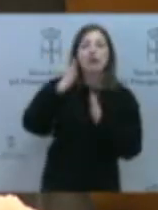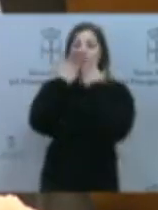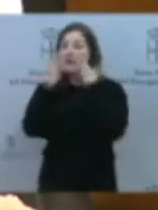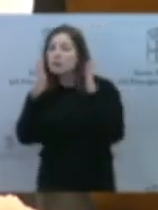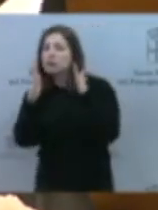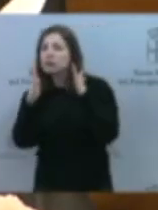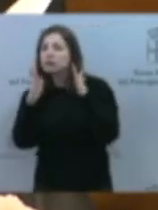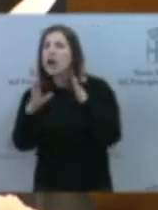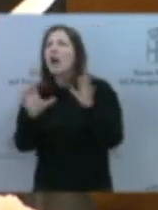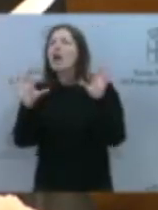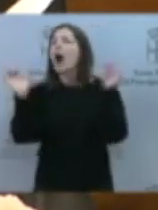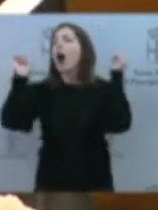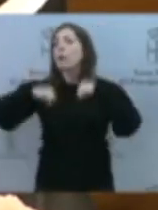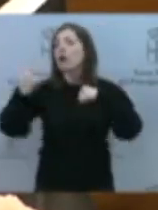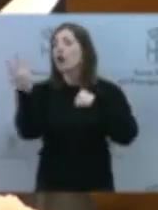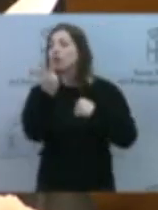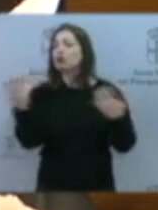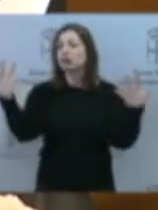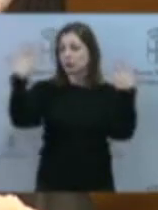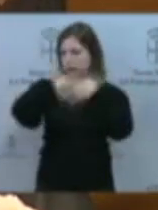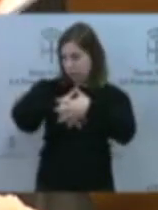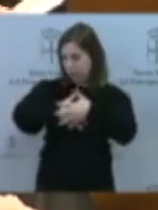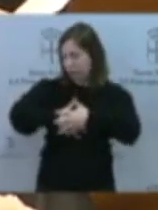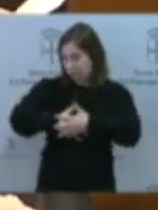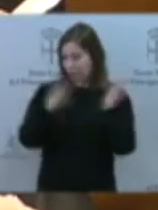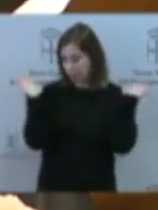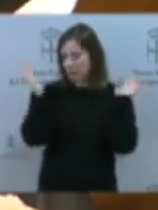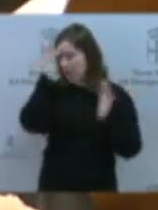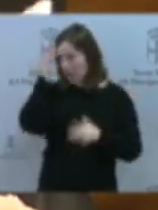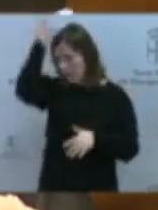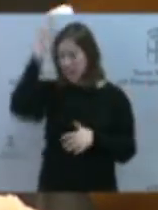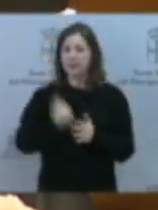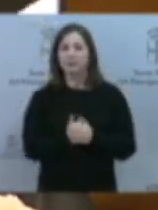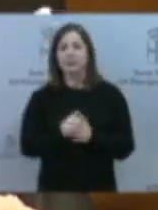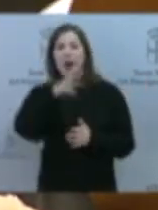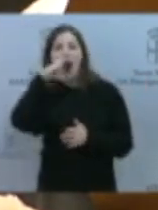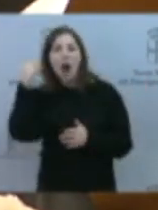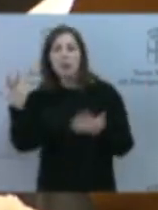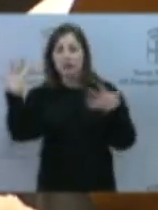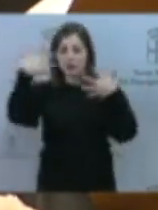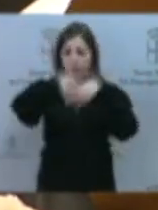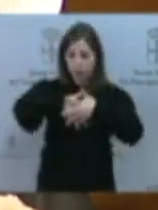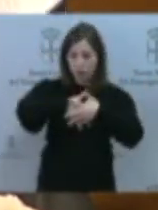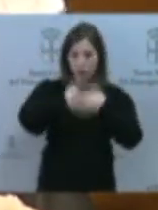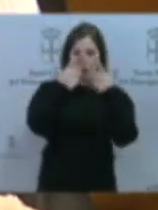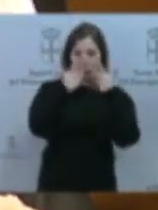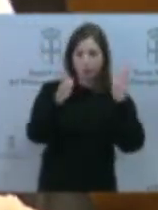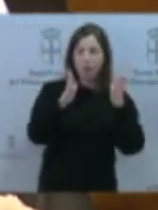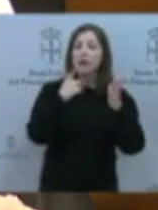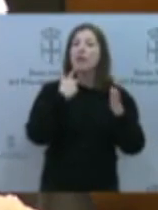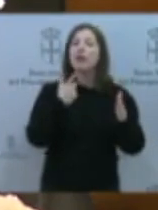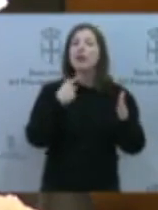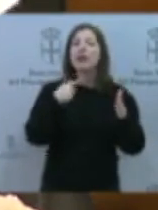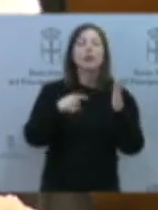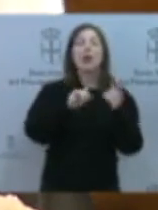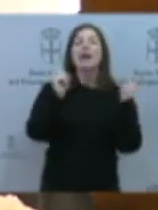distopía empresarial. Amazon y Facebook se fusionan en una mastodóntica operación que cambia el panorama del comercio y las comunicaciones mundiales. Sin embargo, los máximos